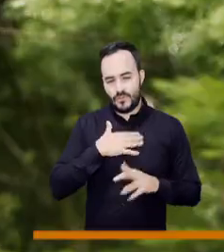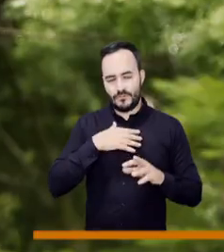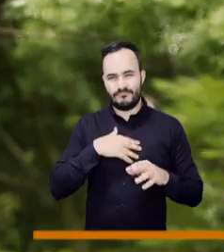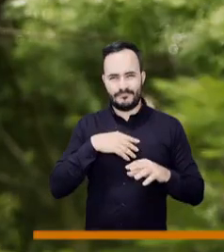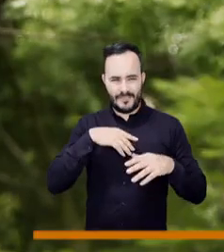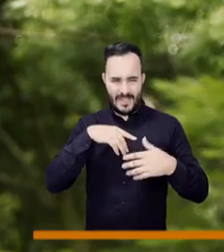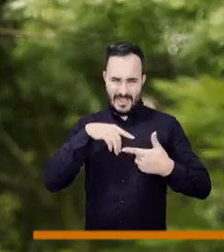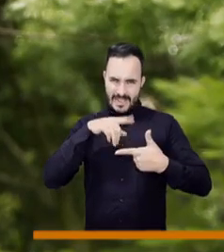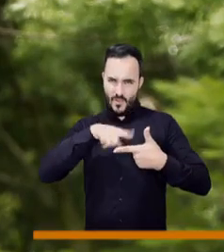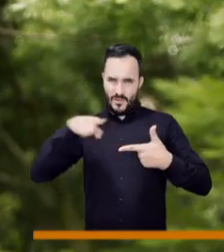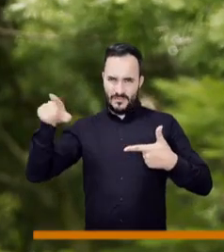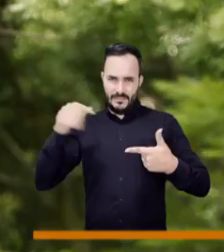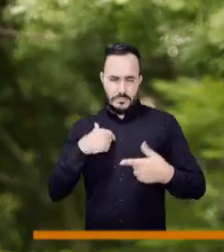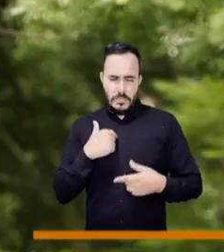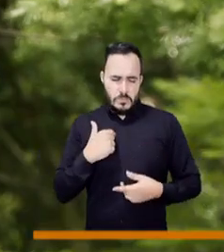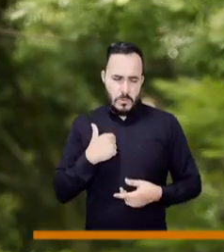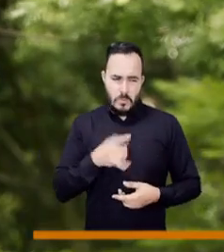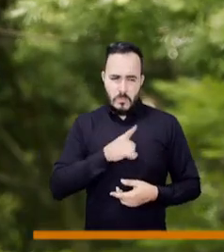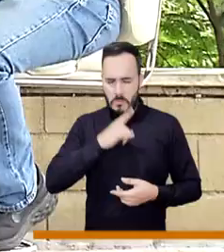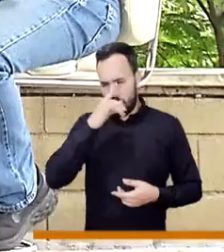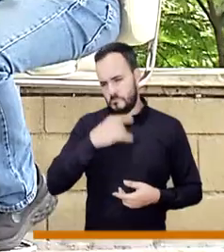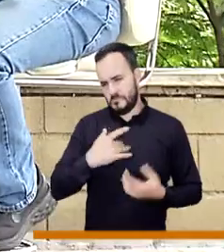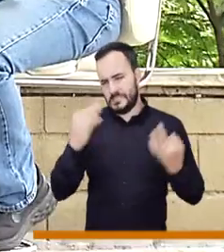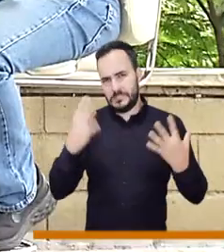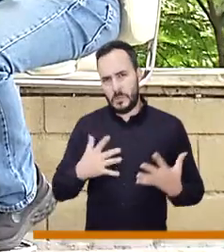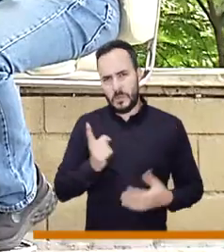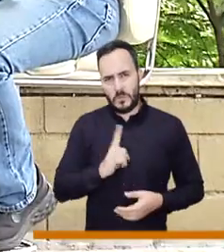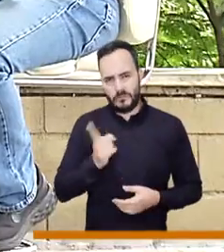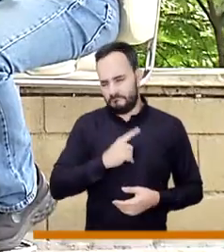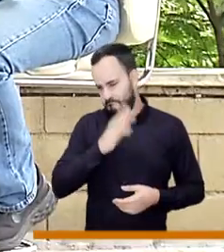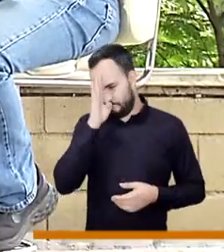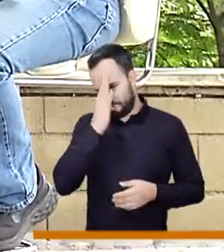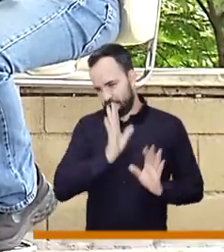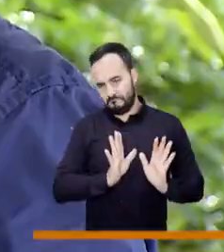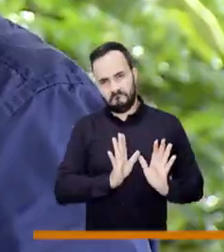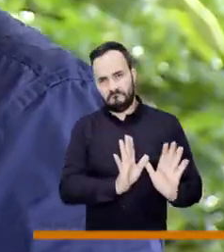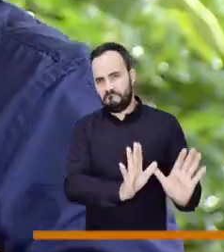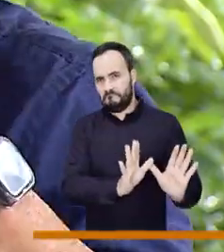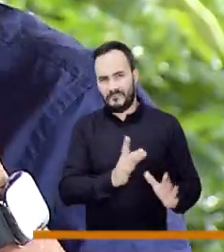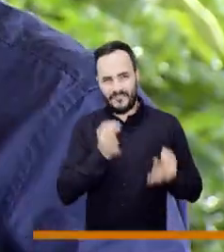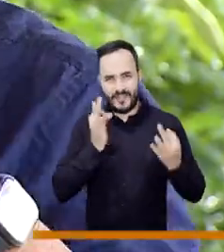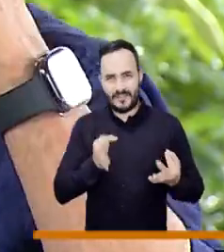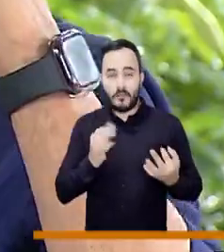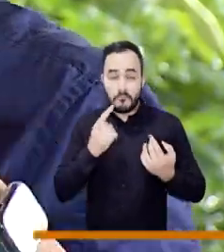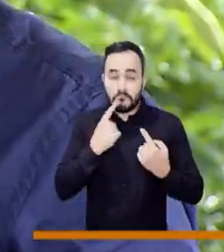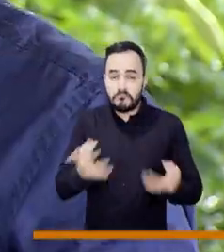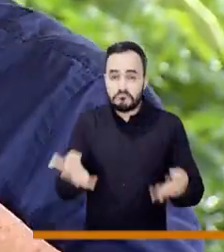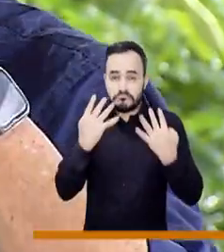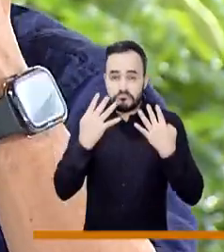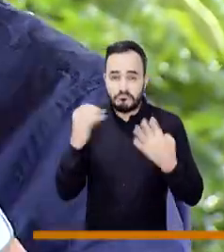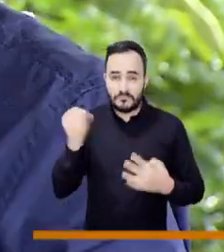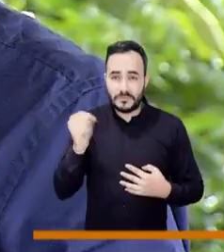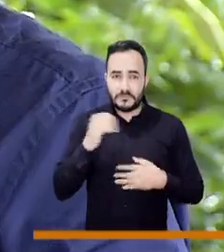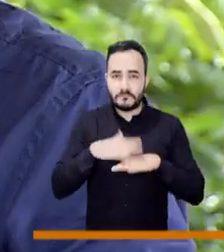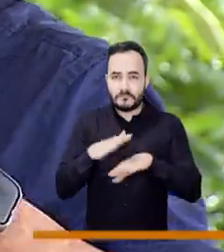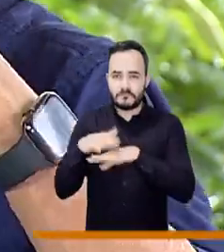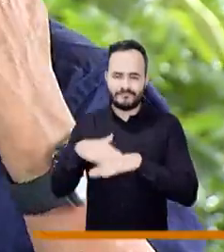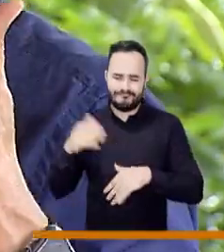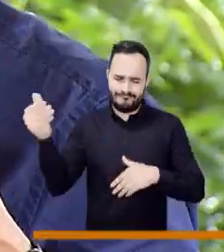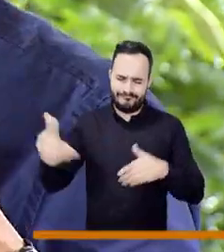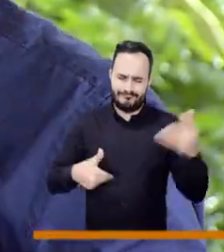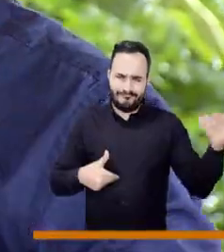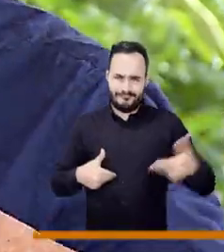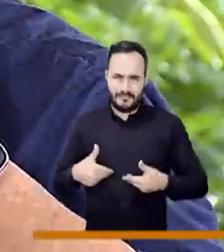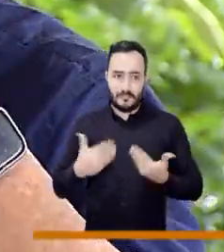clave. Yo en las encuestas no creo ni poquito, nada. A mí, y lo digo aquí públicamente, a